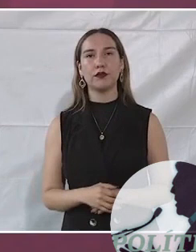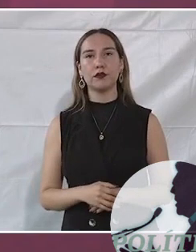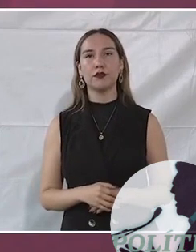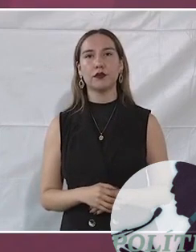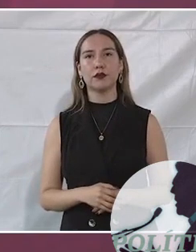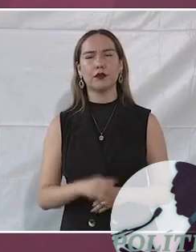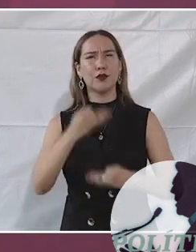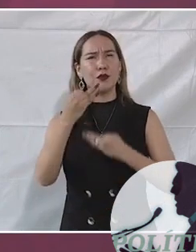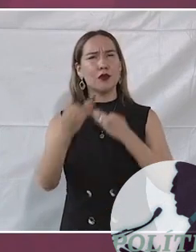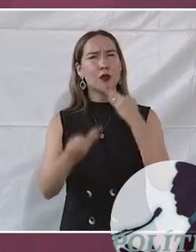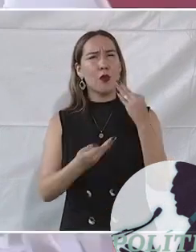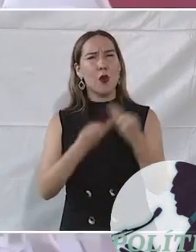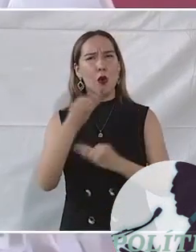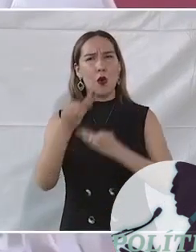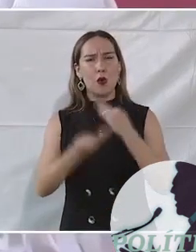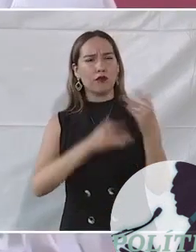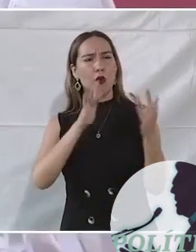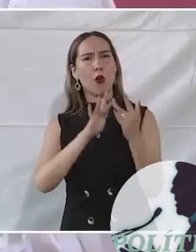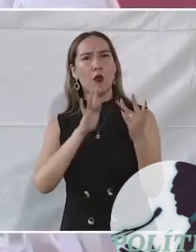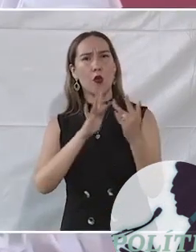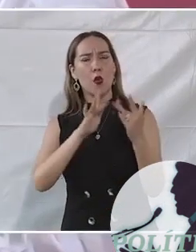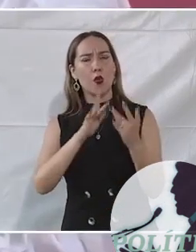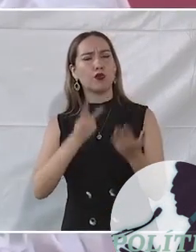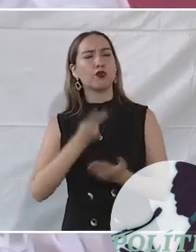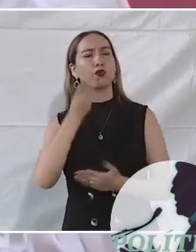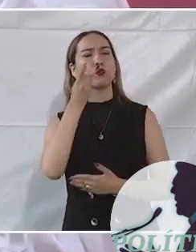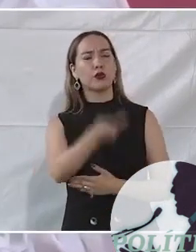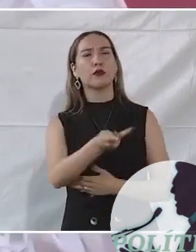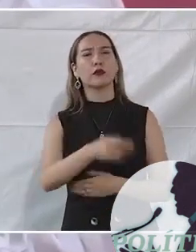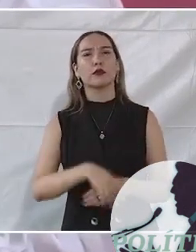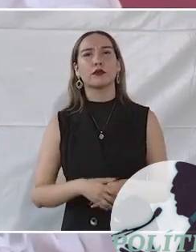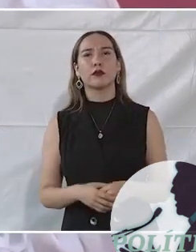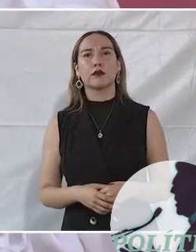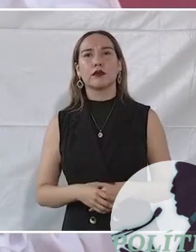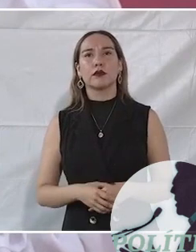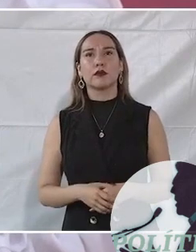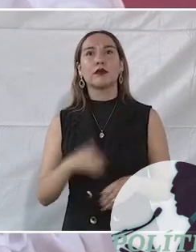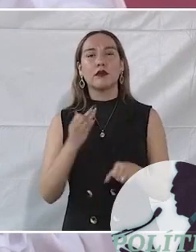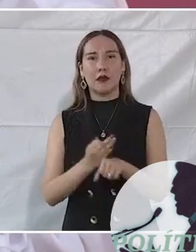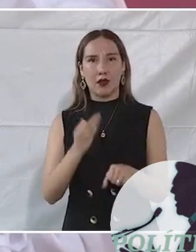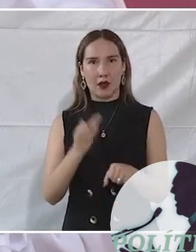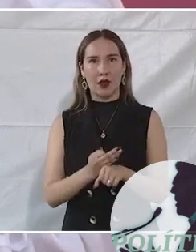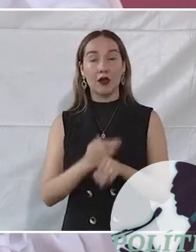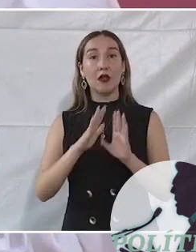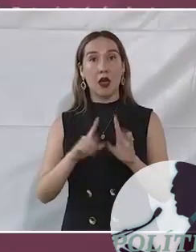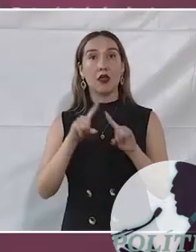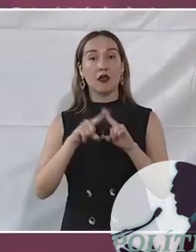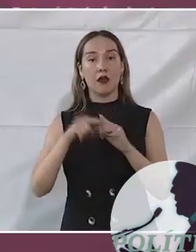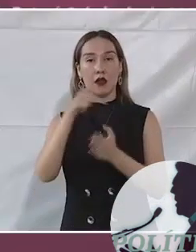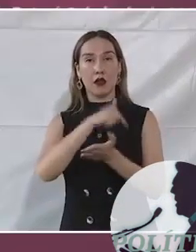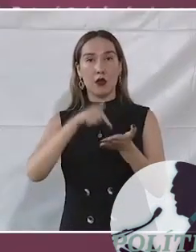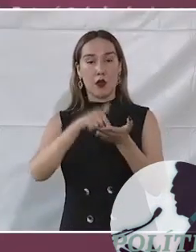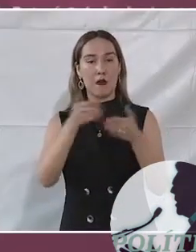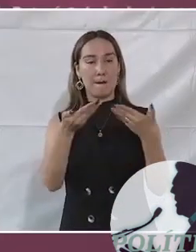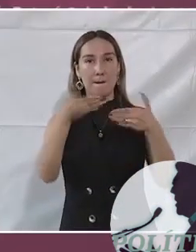manera directa. Por eso se están construyendo las sucursales del Banco del Bienestar y